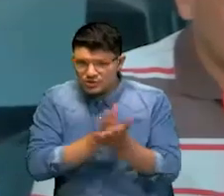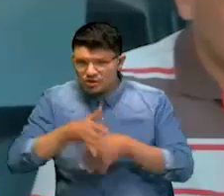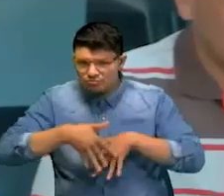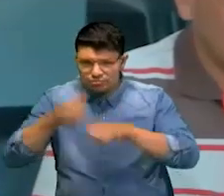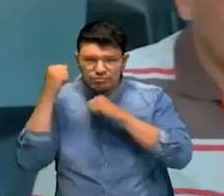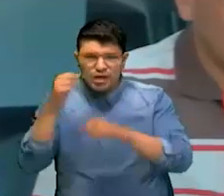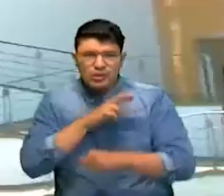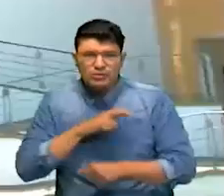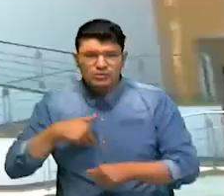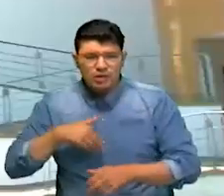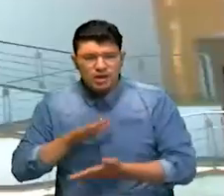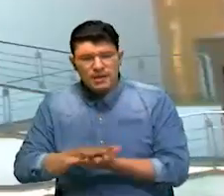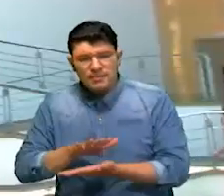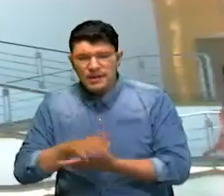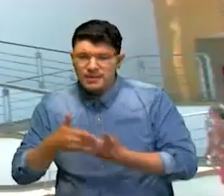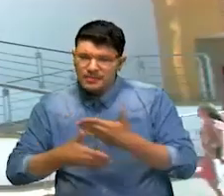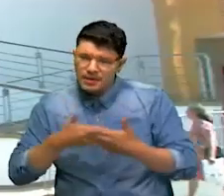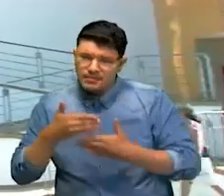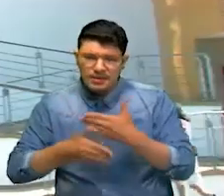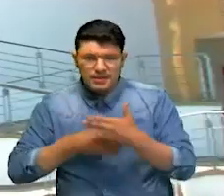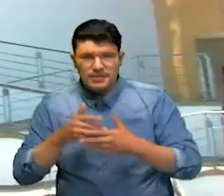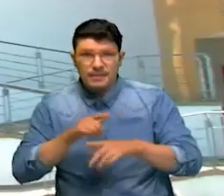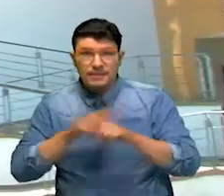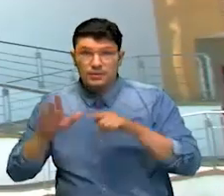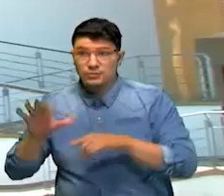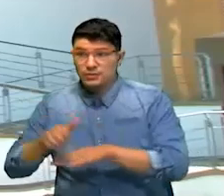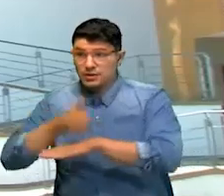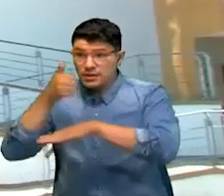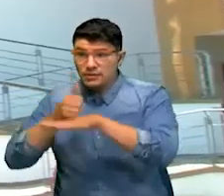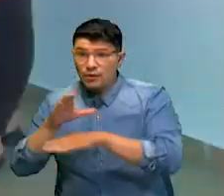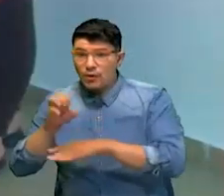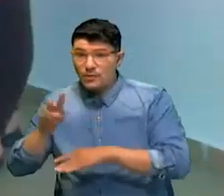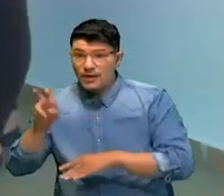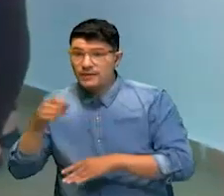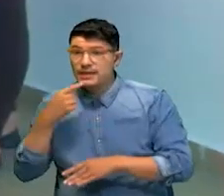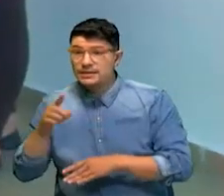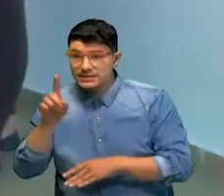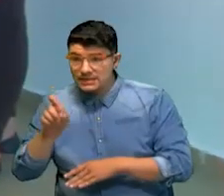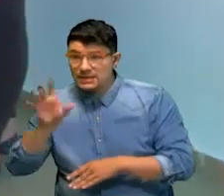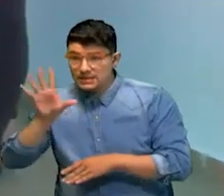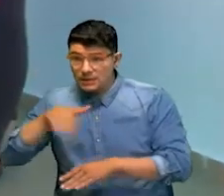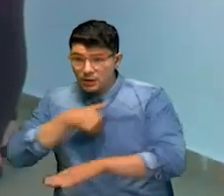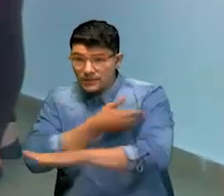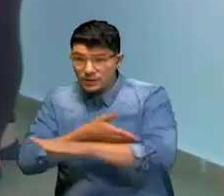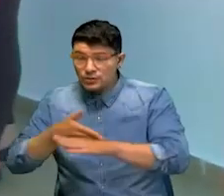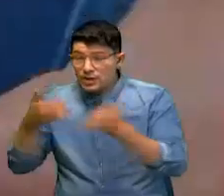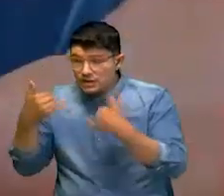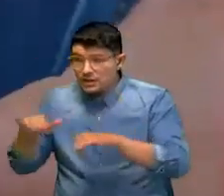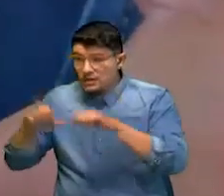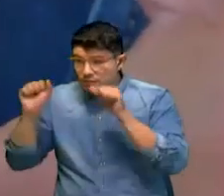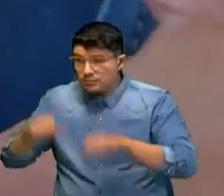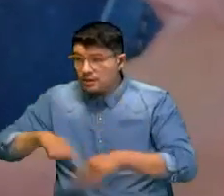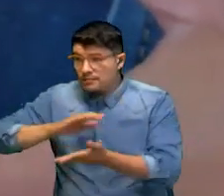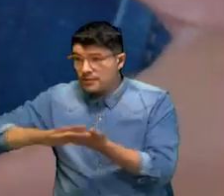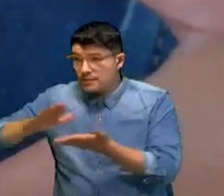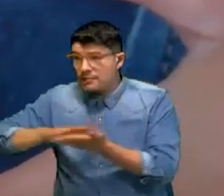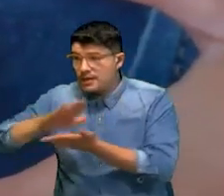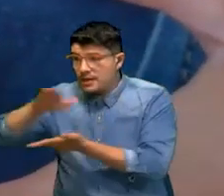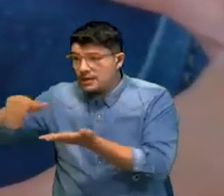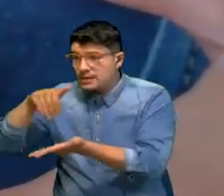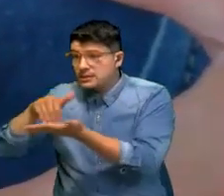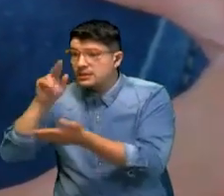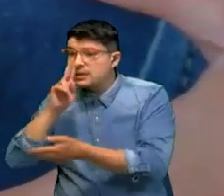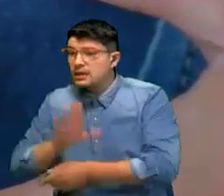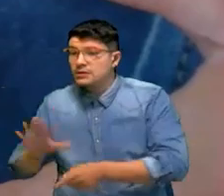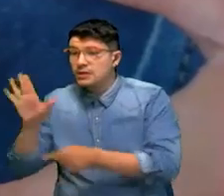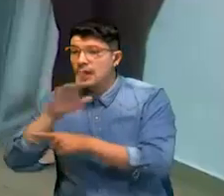venido muy pacíficamente. Directivos de Comeva dicen que los 65 millones que cuesta el procedimiento ya fueron autorizados por la sede nacional, pero